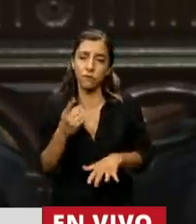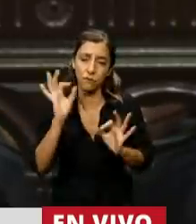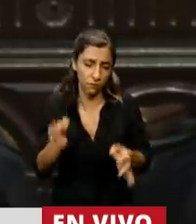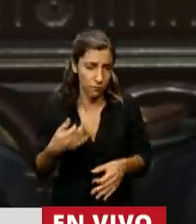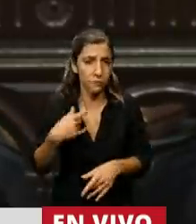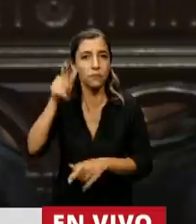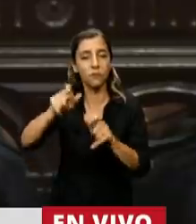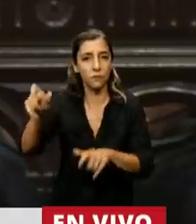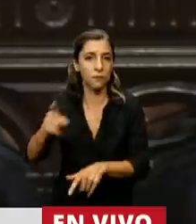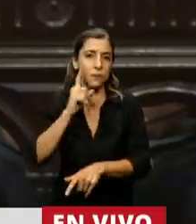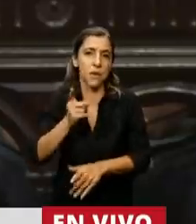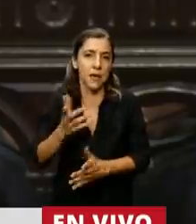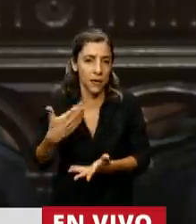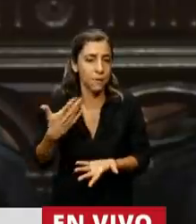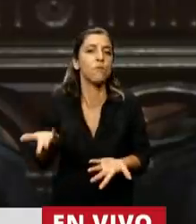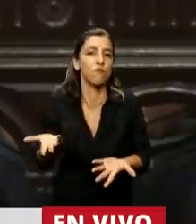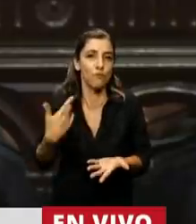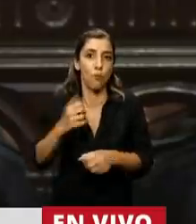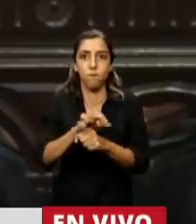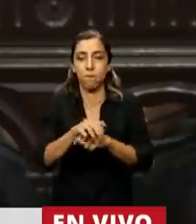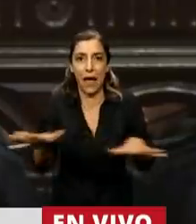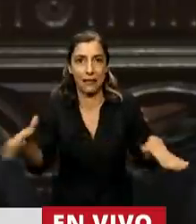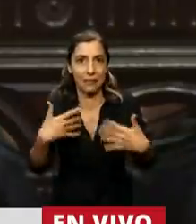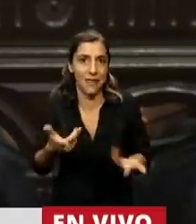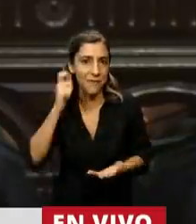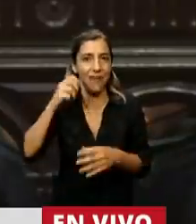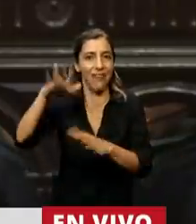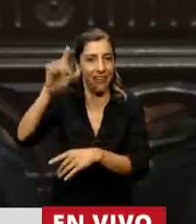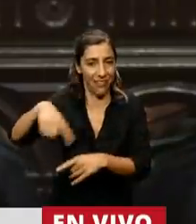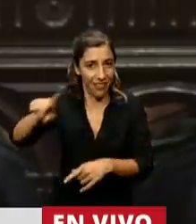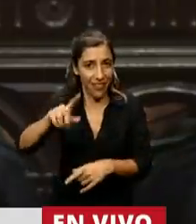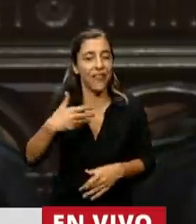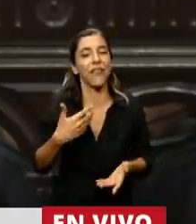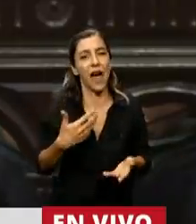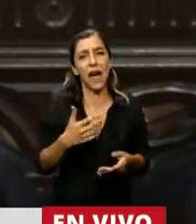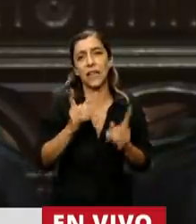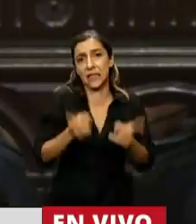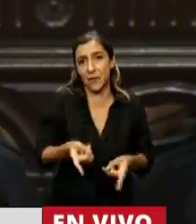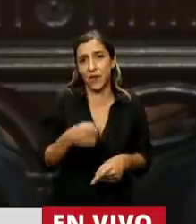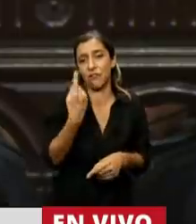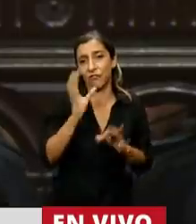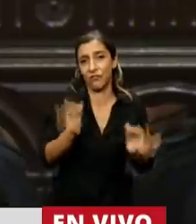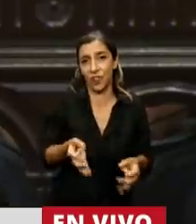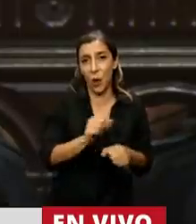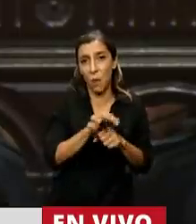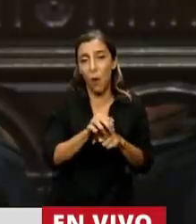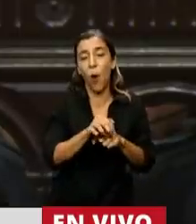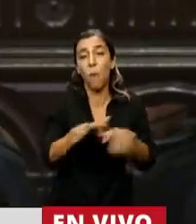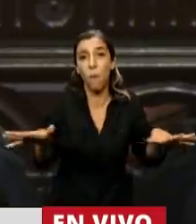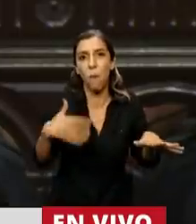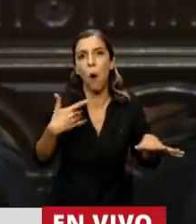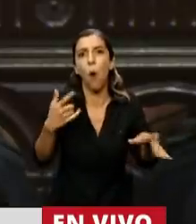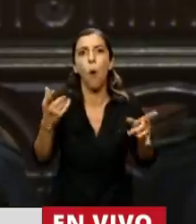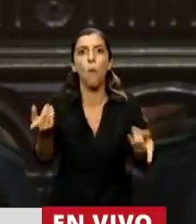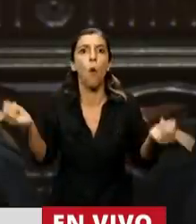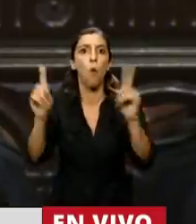de riesgo ante una pandemia donde incluso se avecina una segunda ola donde incluso los propios medios de comunicación con tal de oponerse al